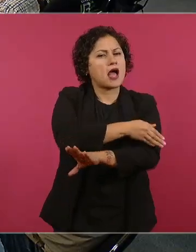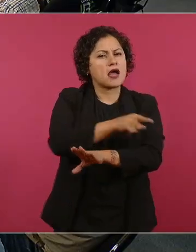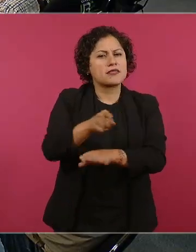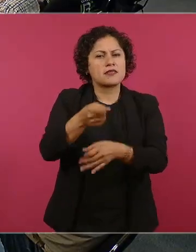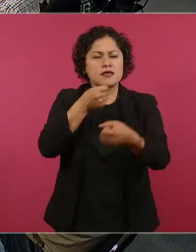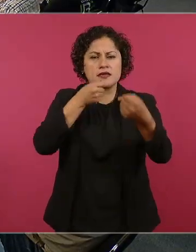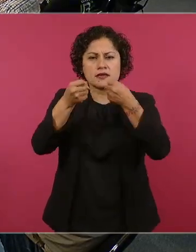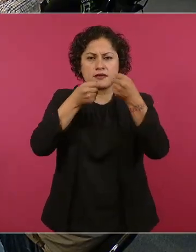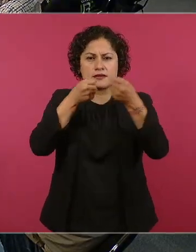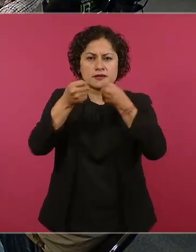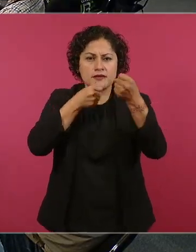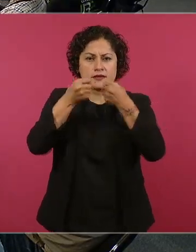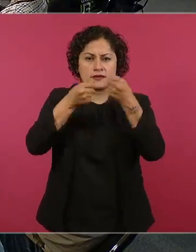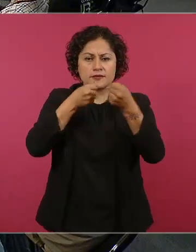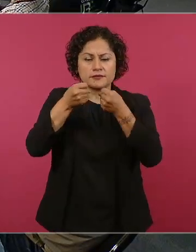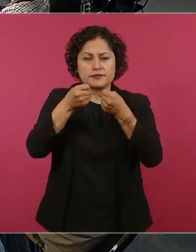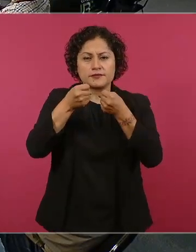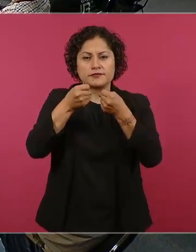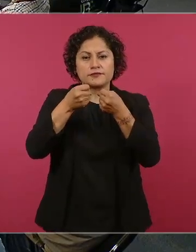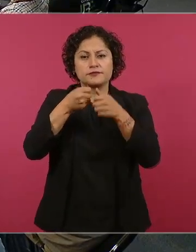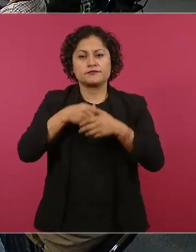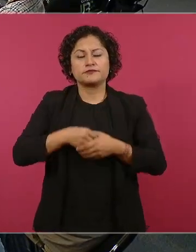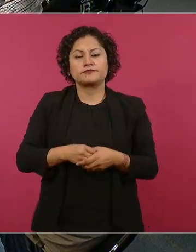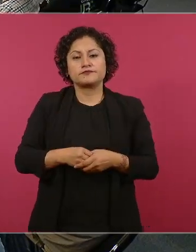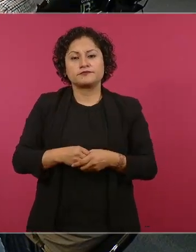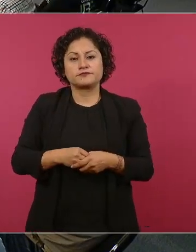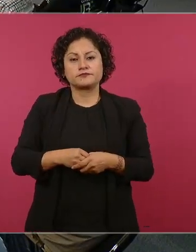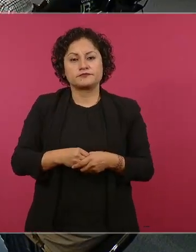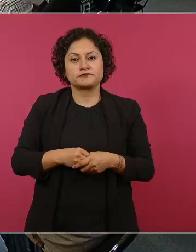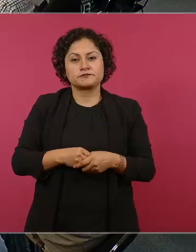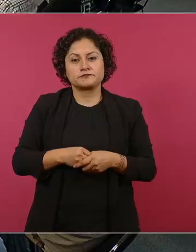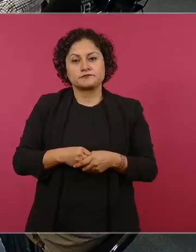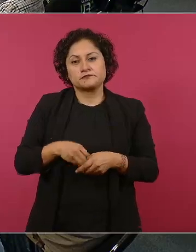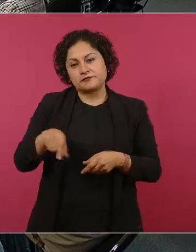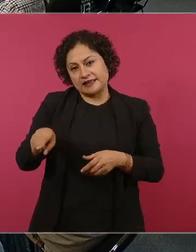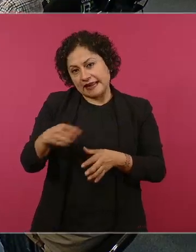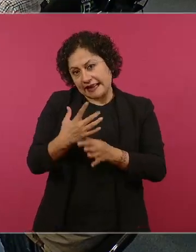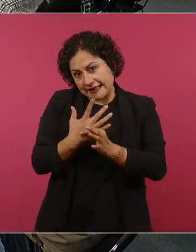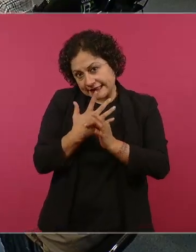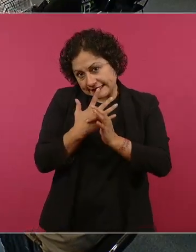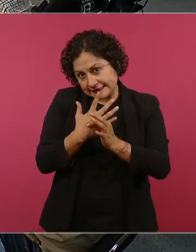dice que es hasta penoso